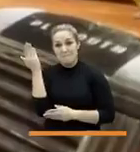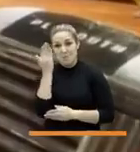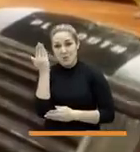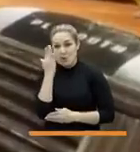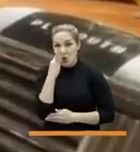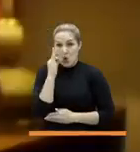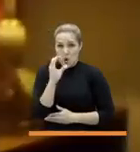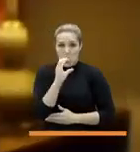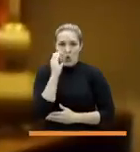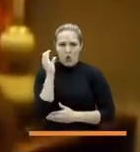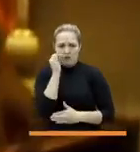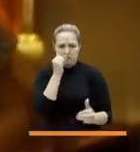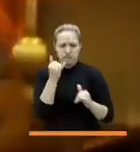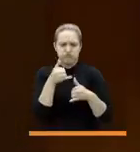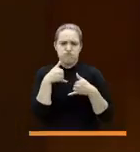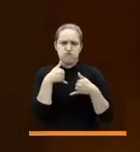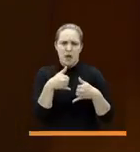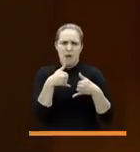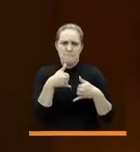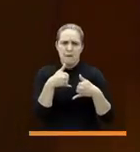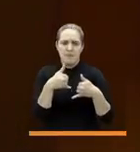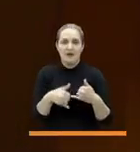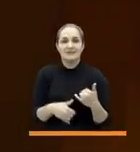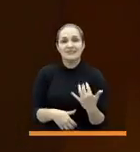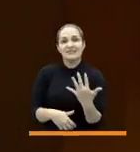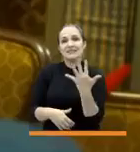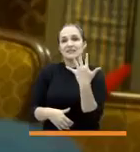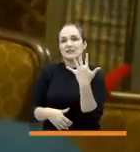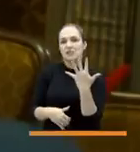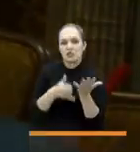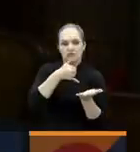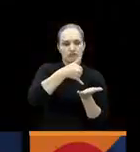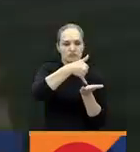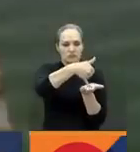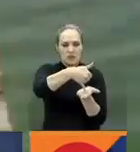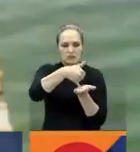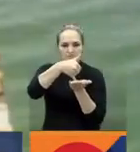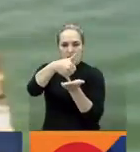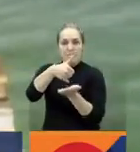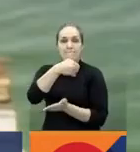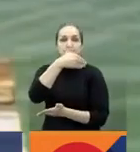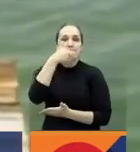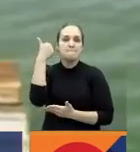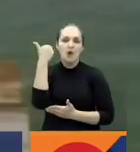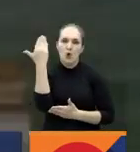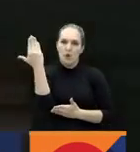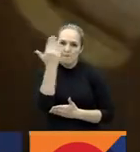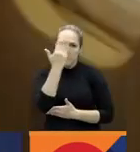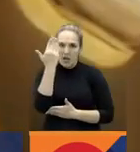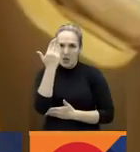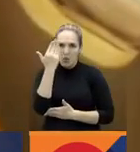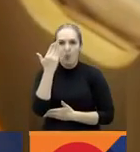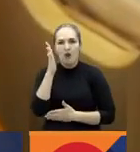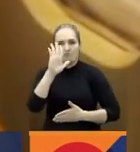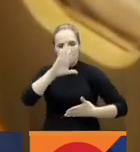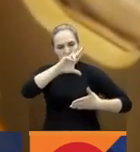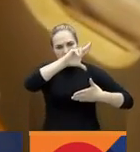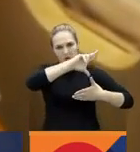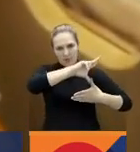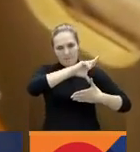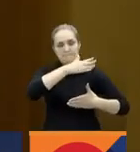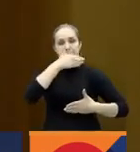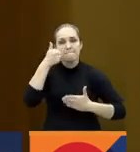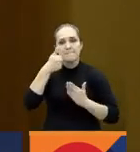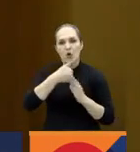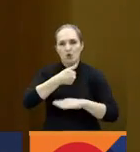gran ganadora de la velada, con 5 estatuillas a Mejor Película Iberoamericana de Ficción, Mejor Dirección,